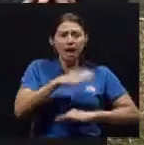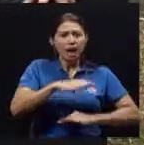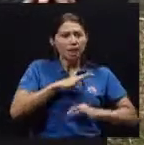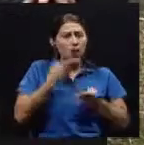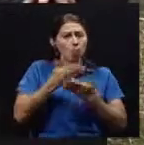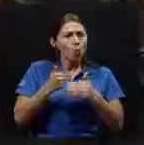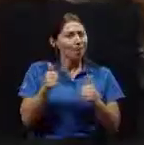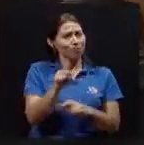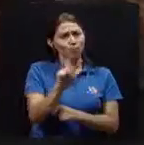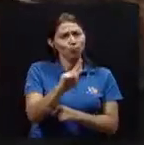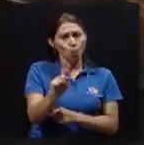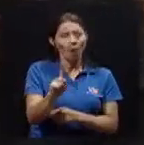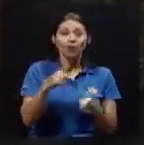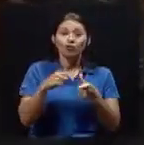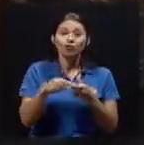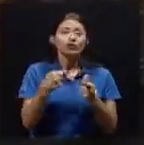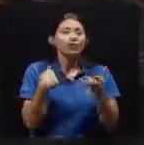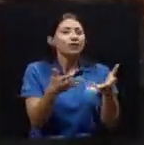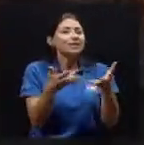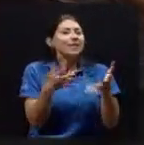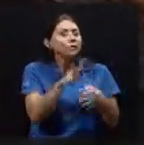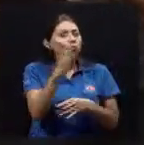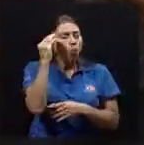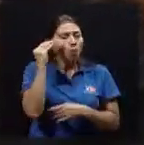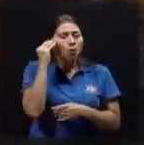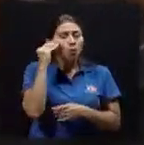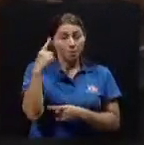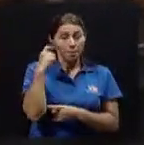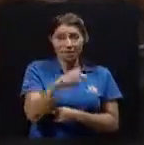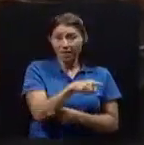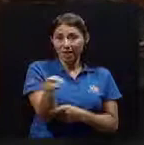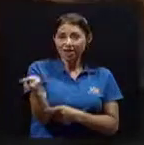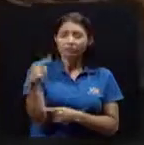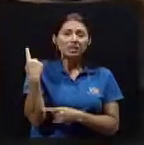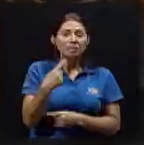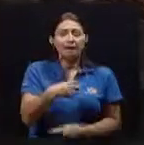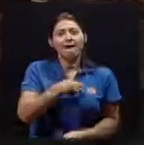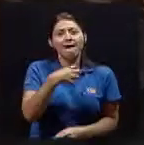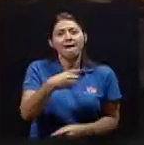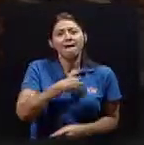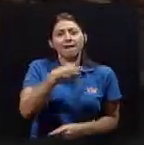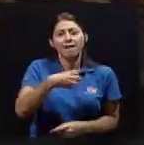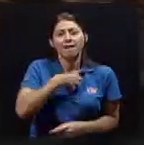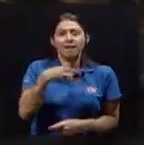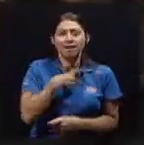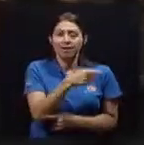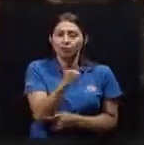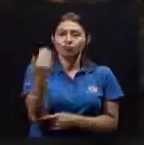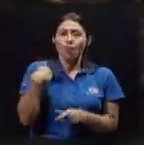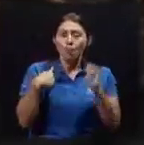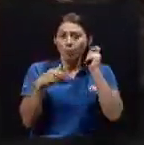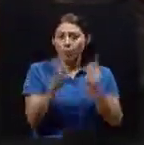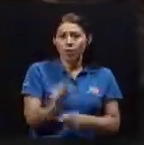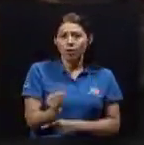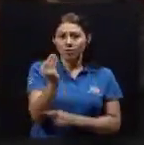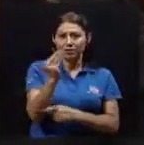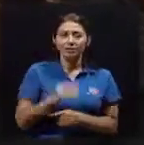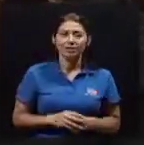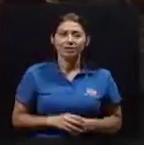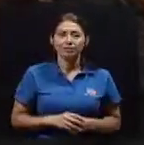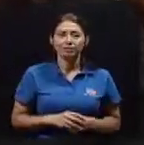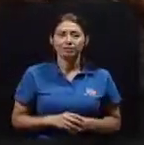no me llega de primera mano. Quisiera su posición en ese sentido, porque es una queja muy presente en estas adolescentes y